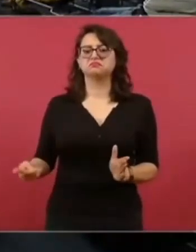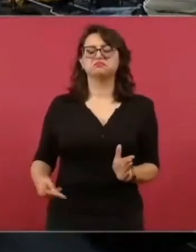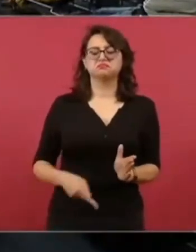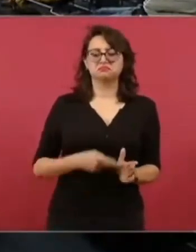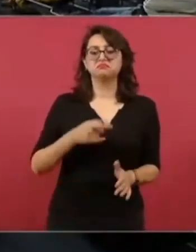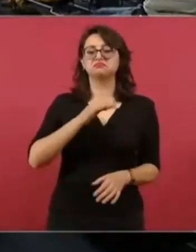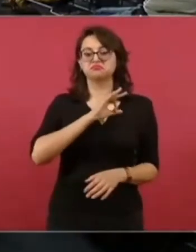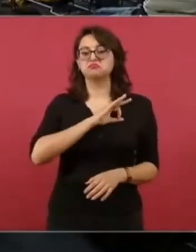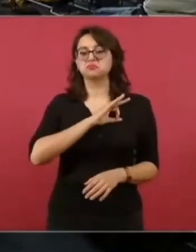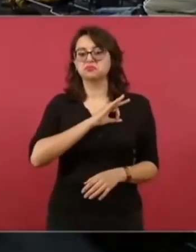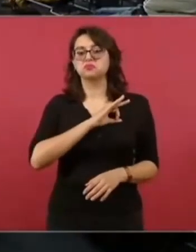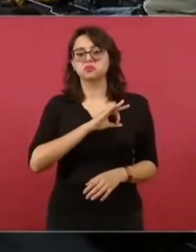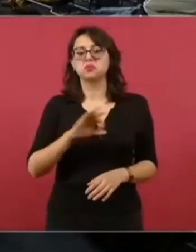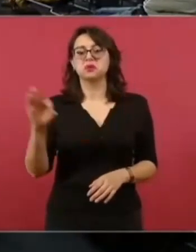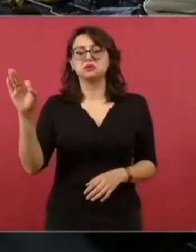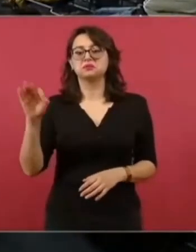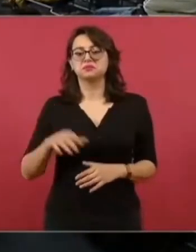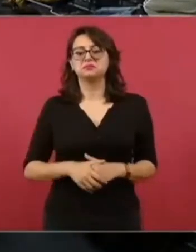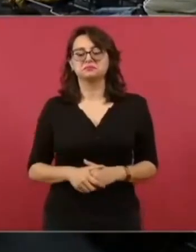otra.